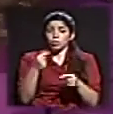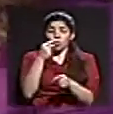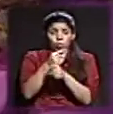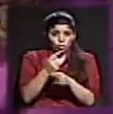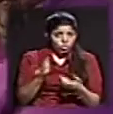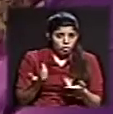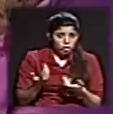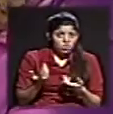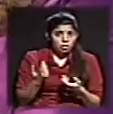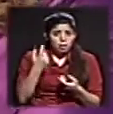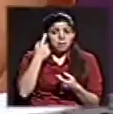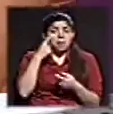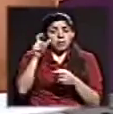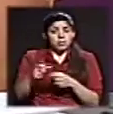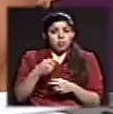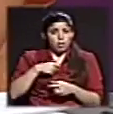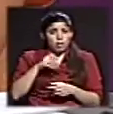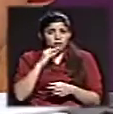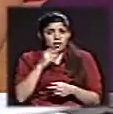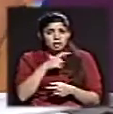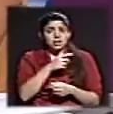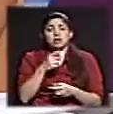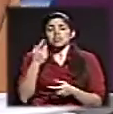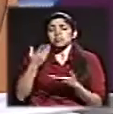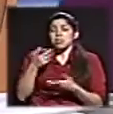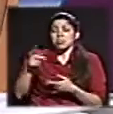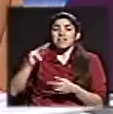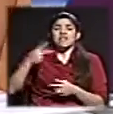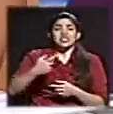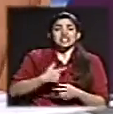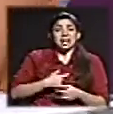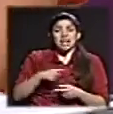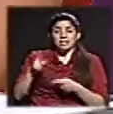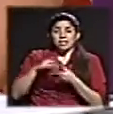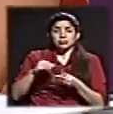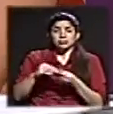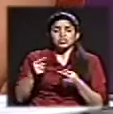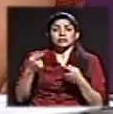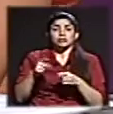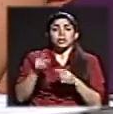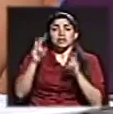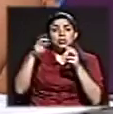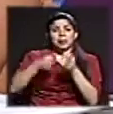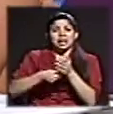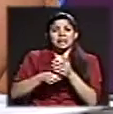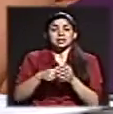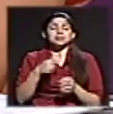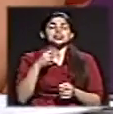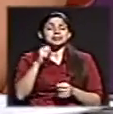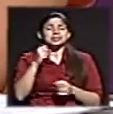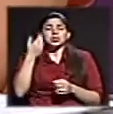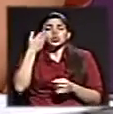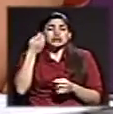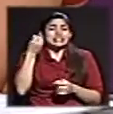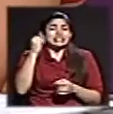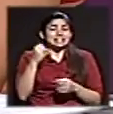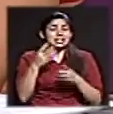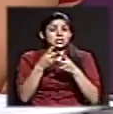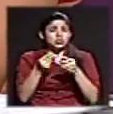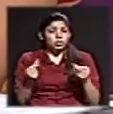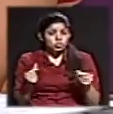adecuada para la ofendida? Bueno, tal vez los ejemplos de las vicealcaldesas, ¿verdad? Sí. Ante el Tribunal Supremo de Elecciones. Sí, hay amparos electorales. Yo no sé si sea la